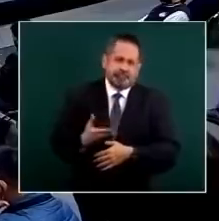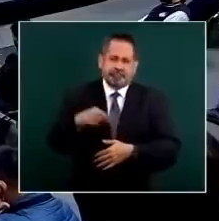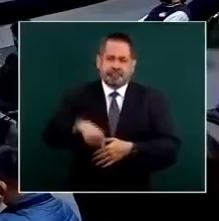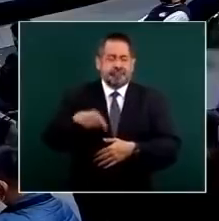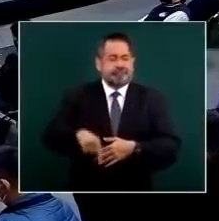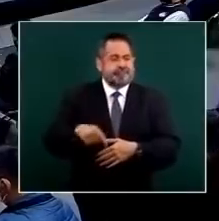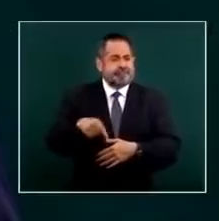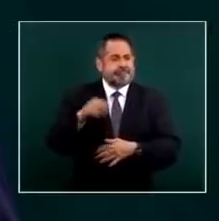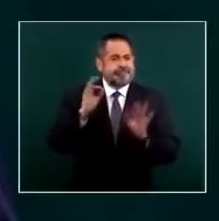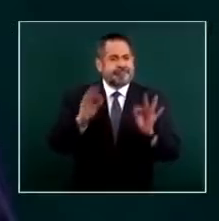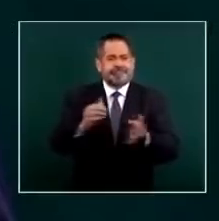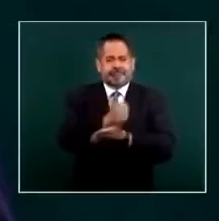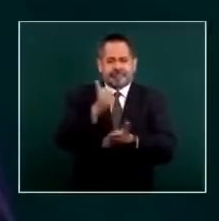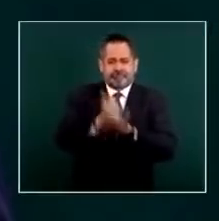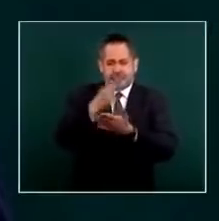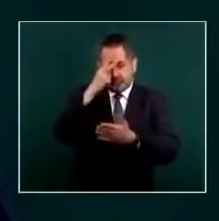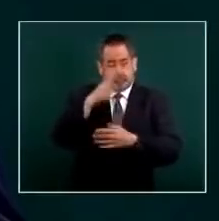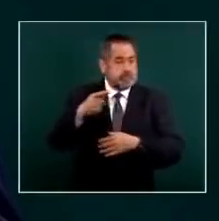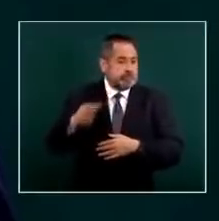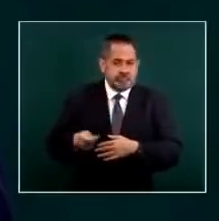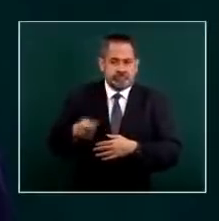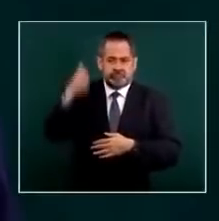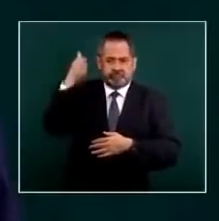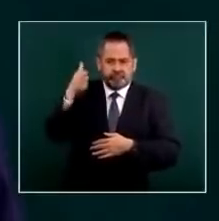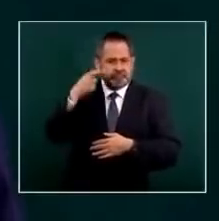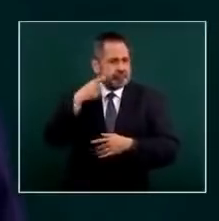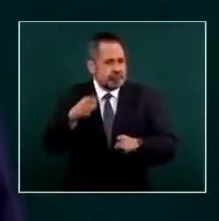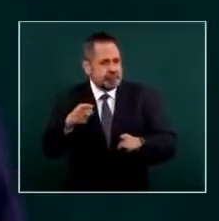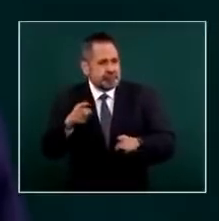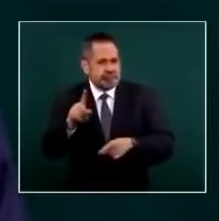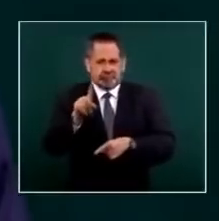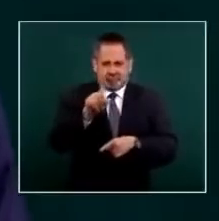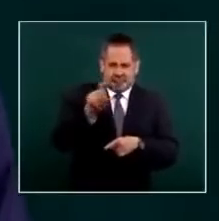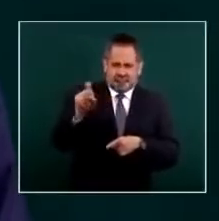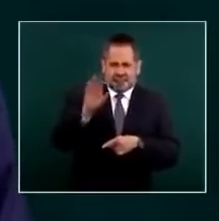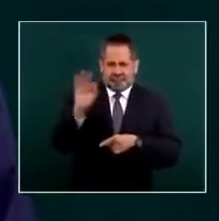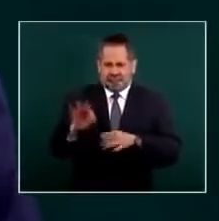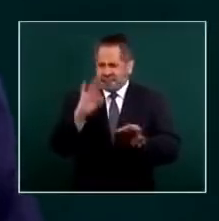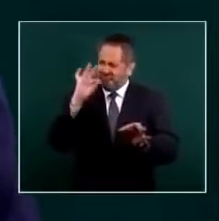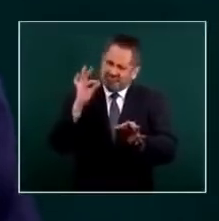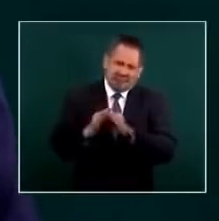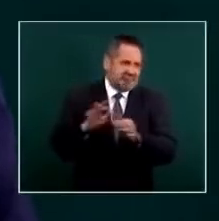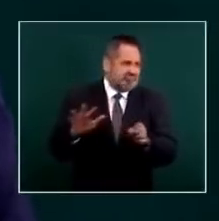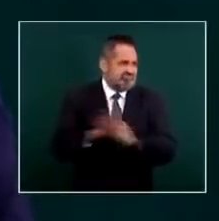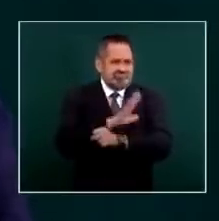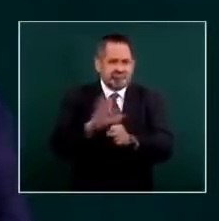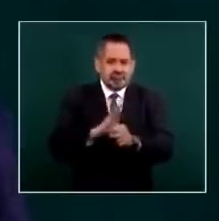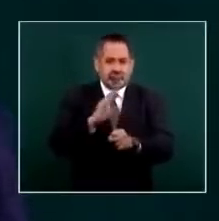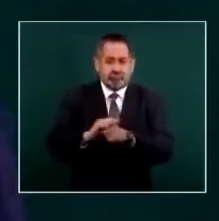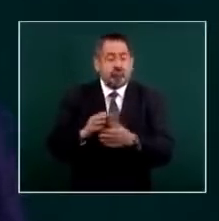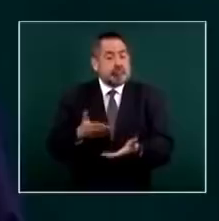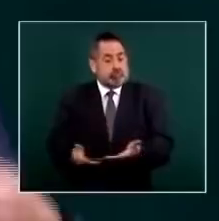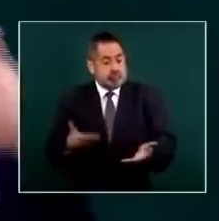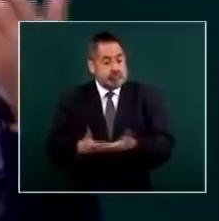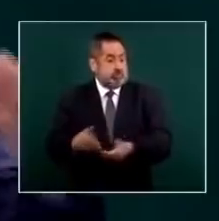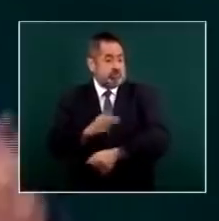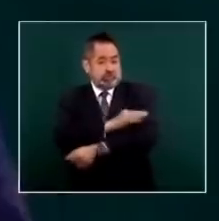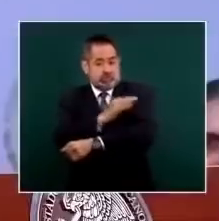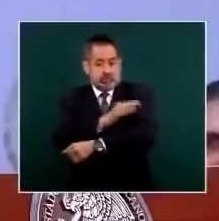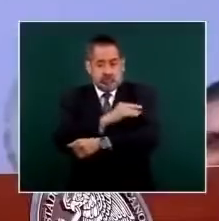lópez gatell del mismo que dijo que en un escenario catastrófico tendríamos 60.000 muertos y yo llevamos en la cifra oficial